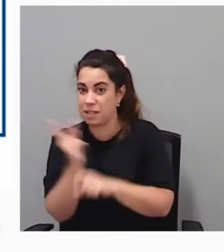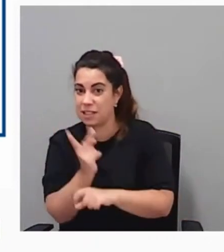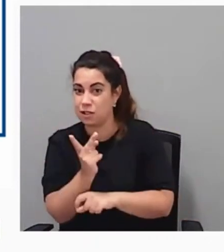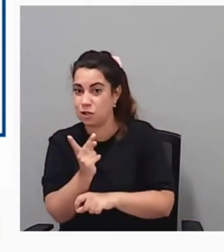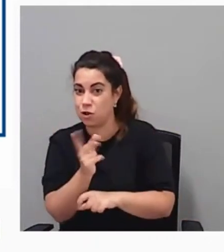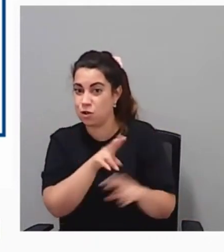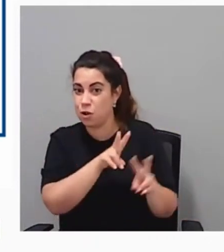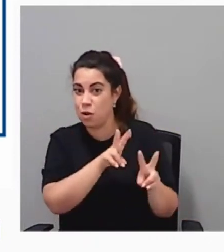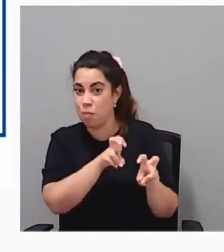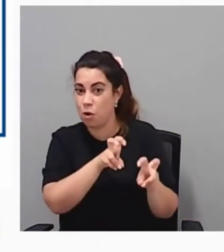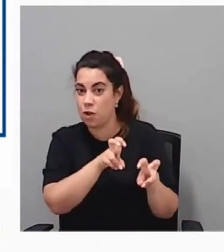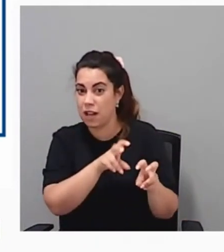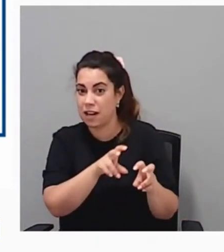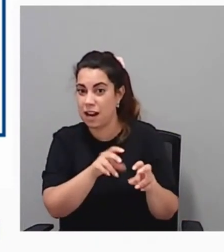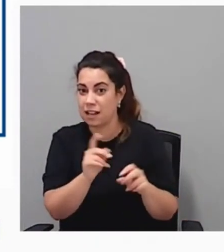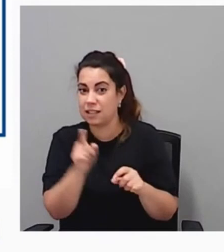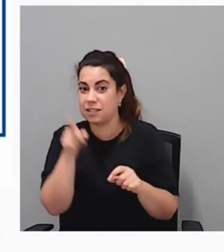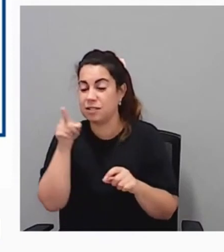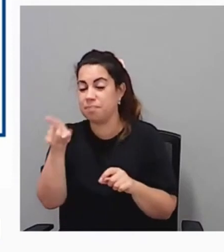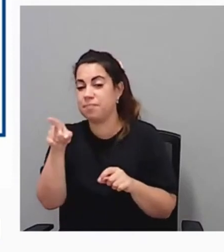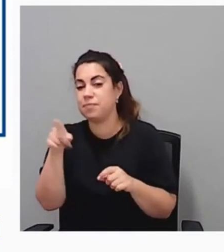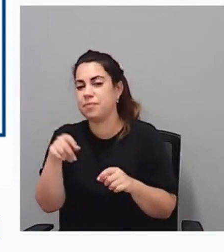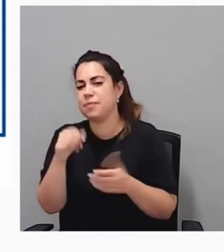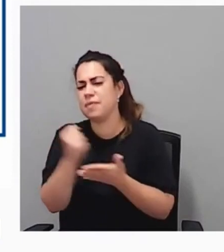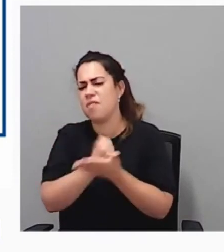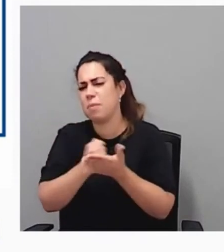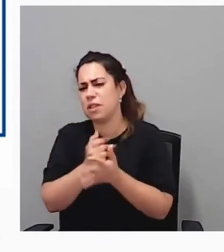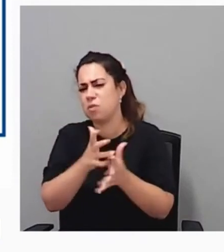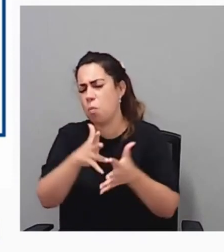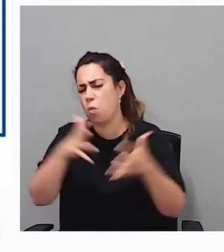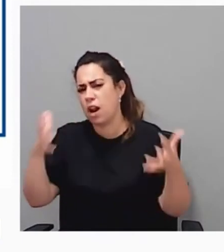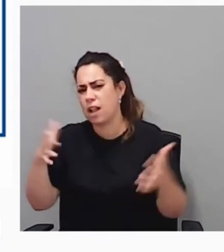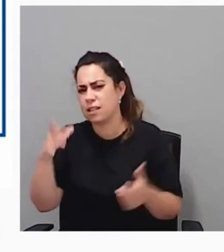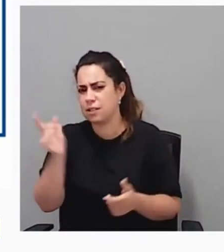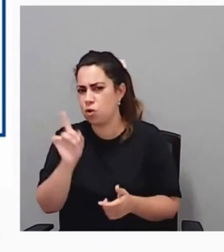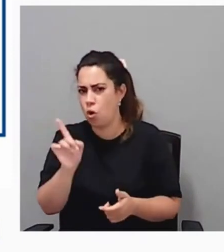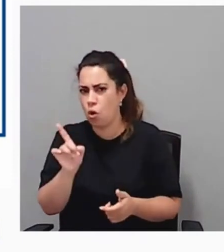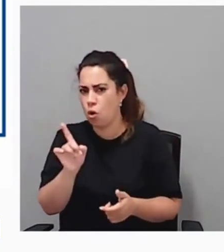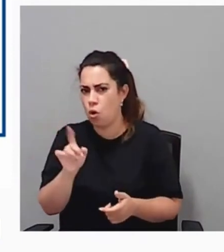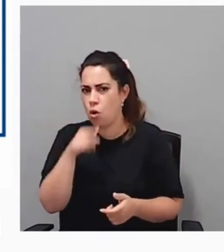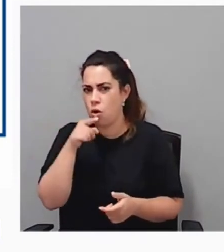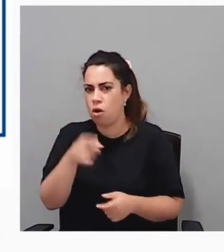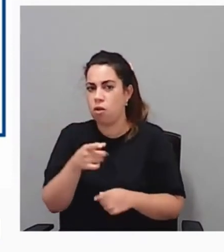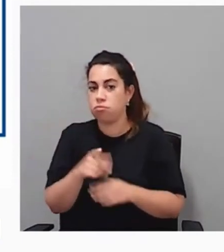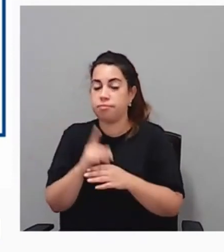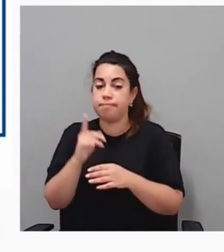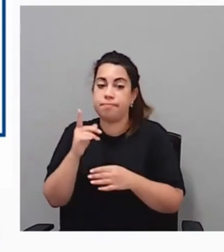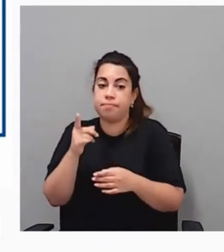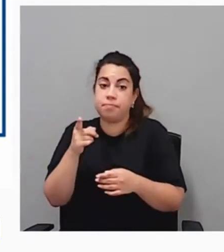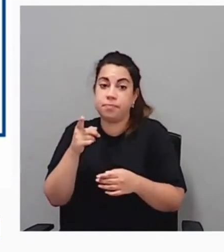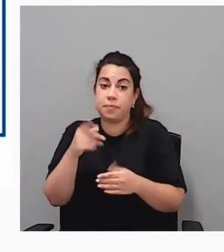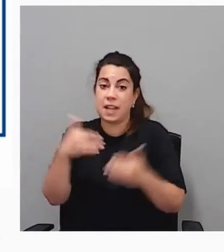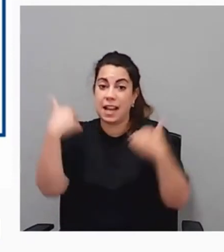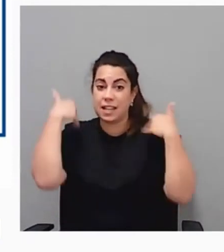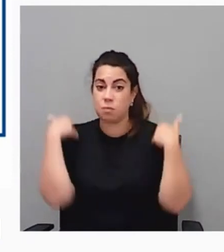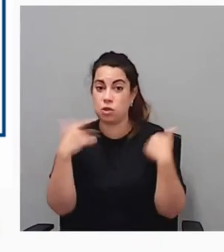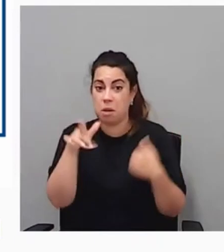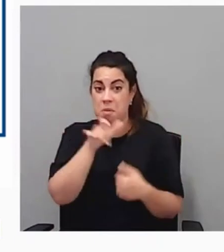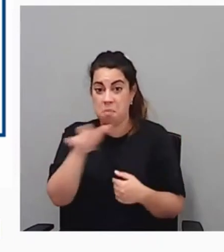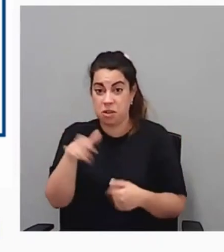son grandes farmacéuticas. Son empresas lideradas por personas que no son las que uno piensa que son